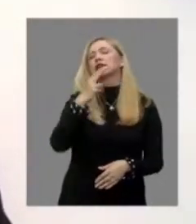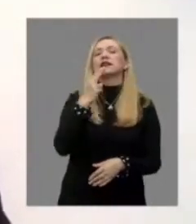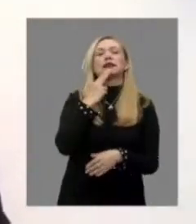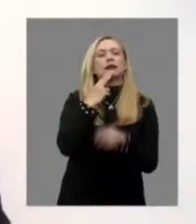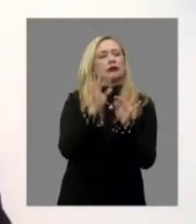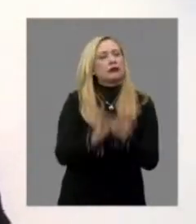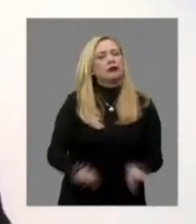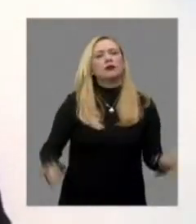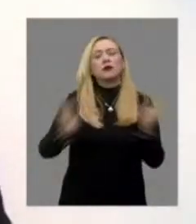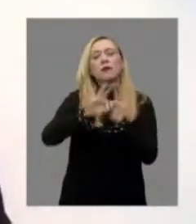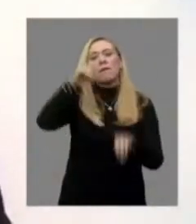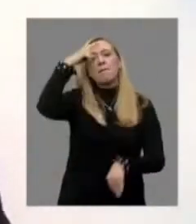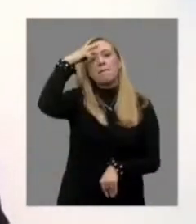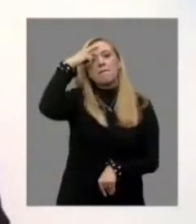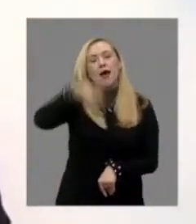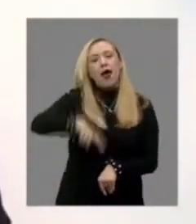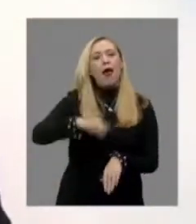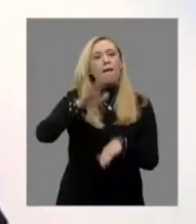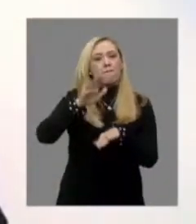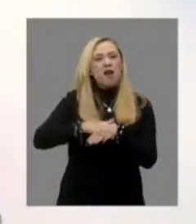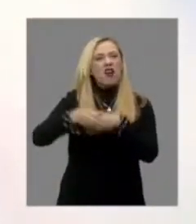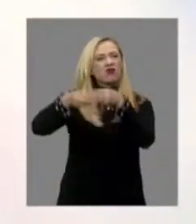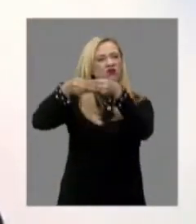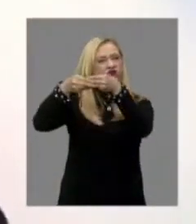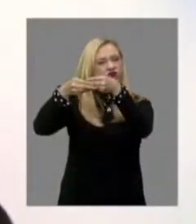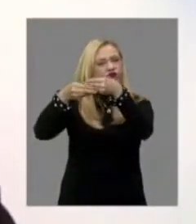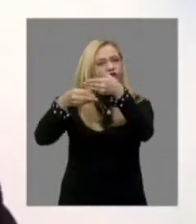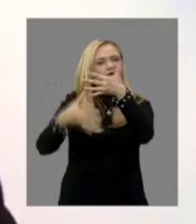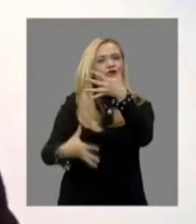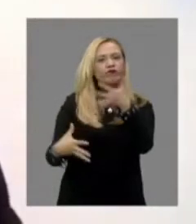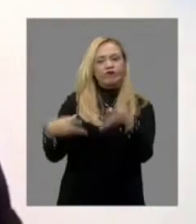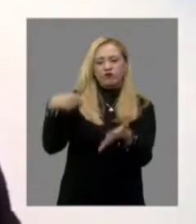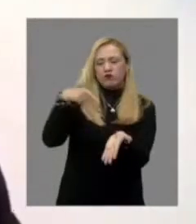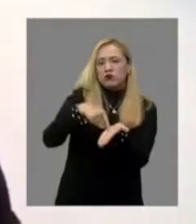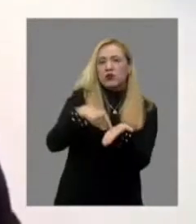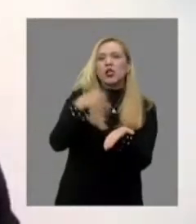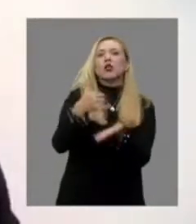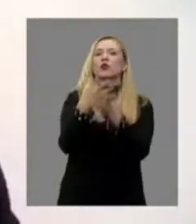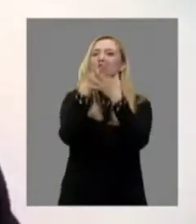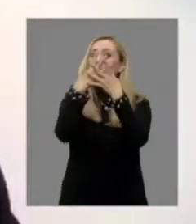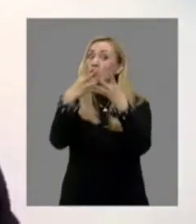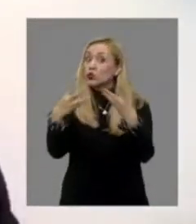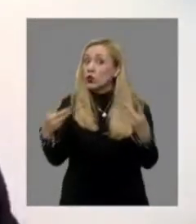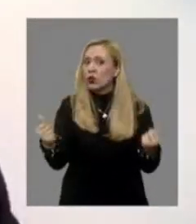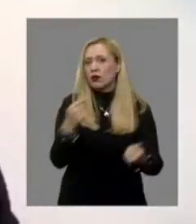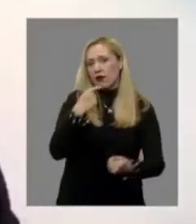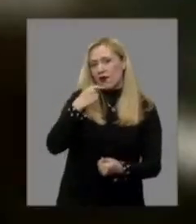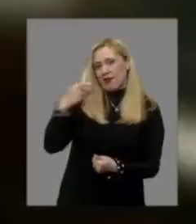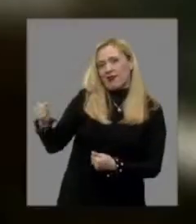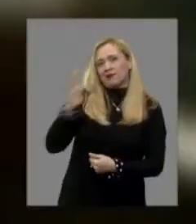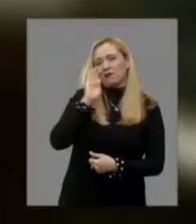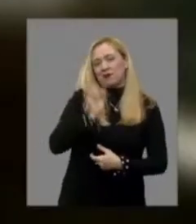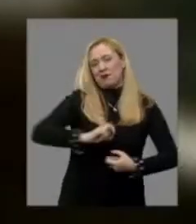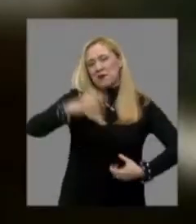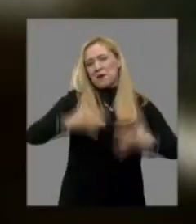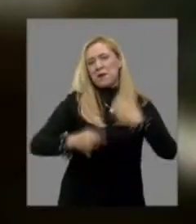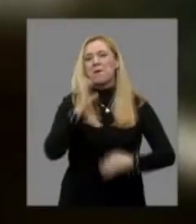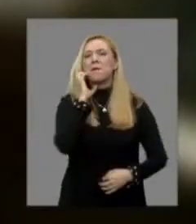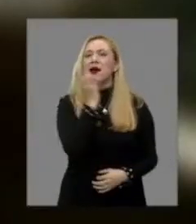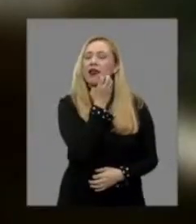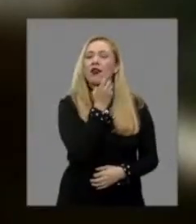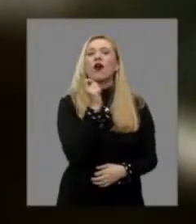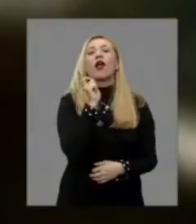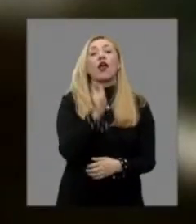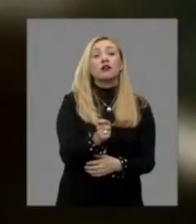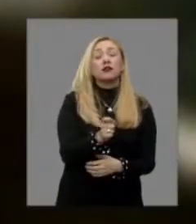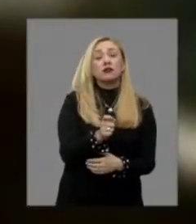para dar contenido y solución, como lo acaba de decir el ministro Jorge Mario Pardo, a derechos ya